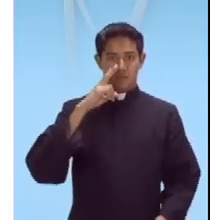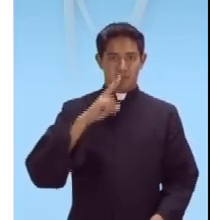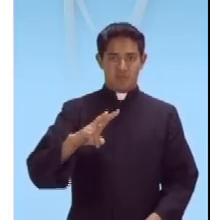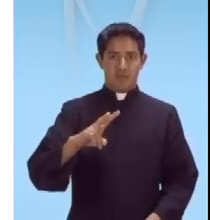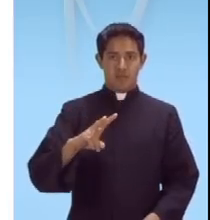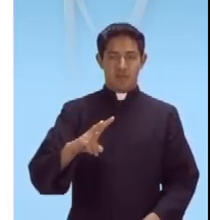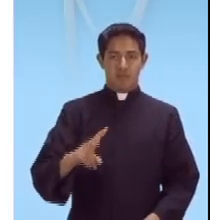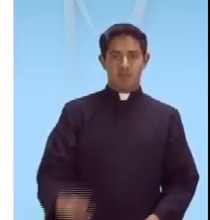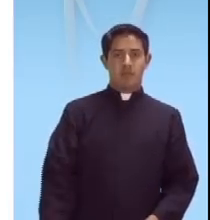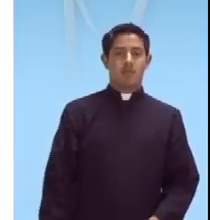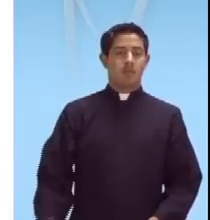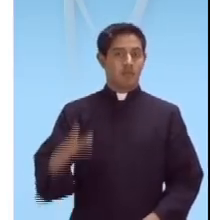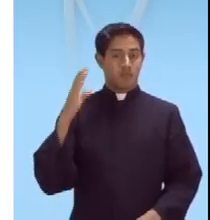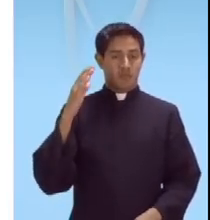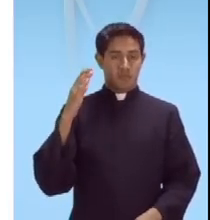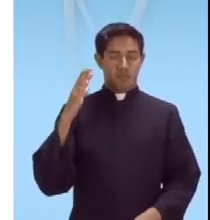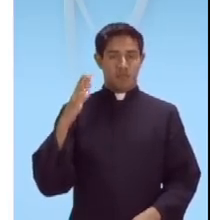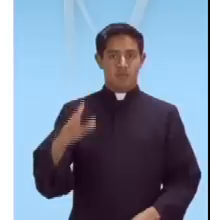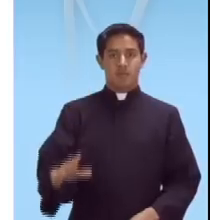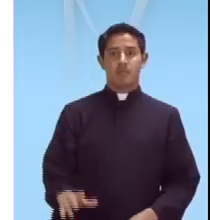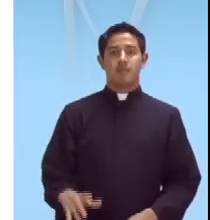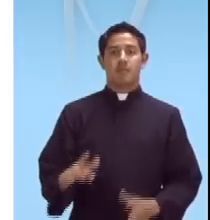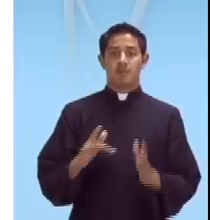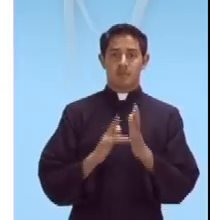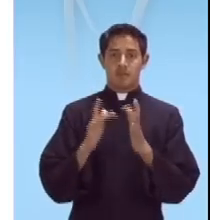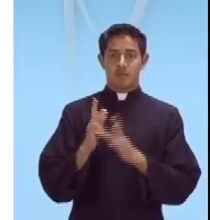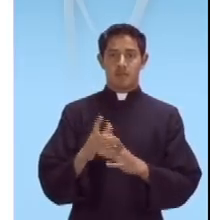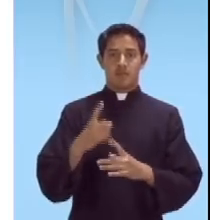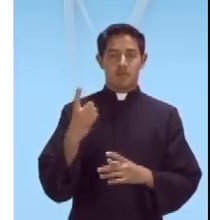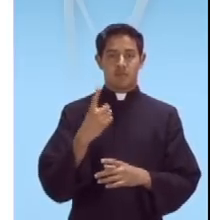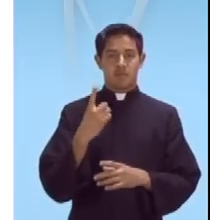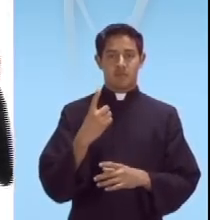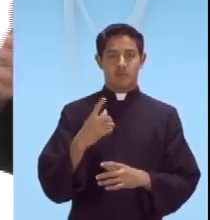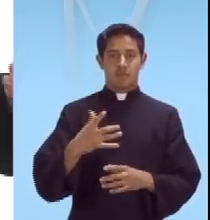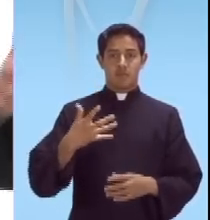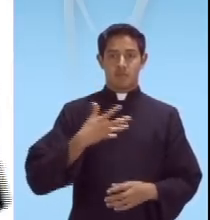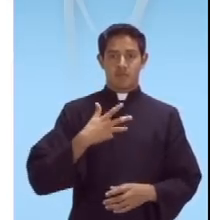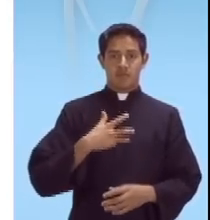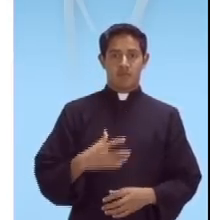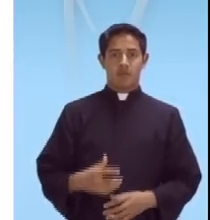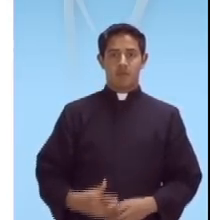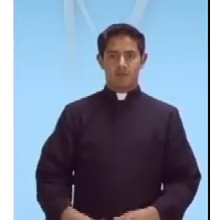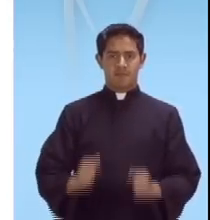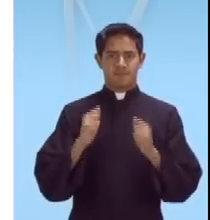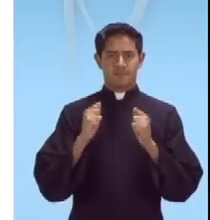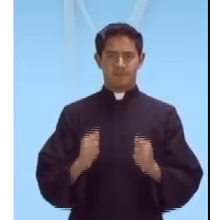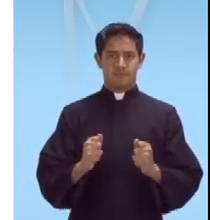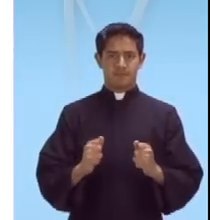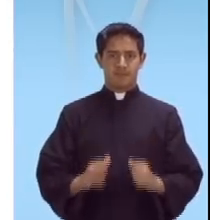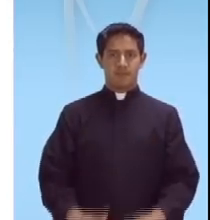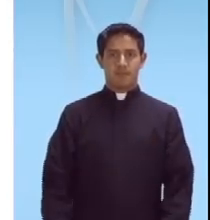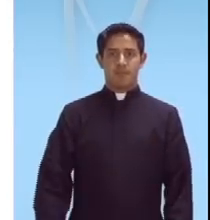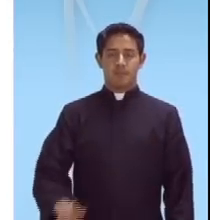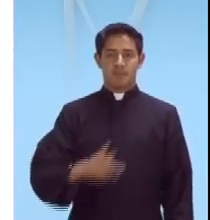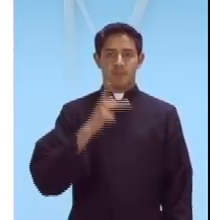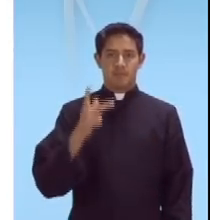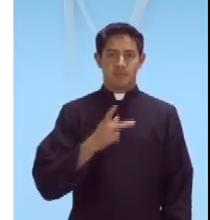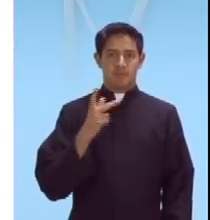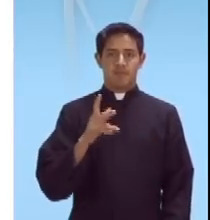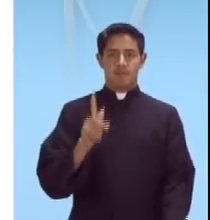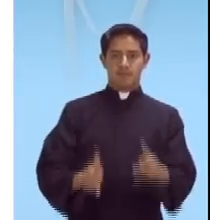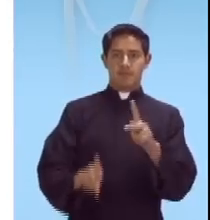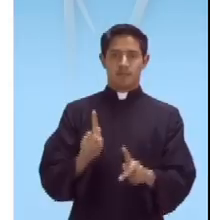al escucharlo, con qué autoridad Él impone y habla a los demás, lo han visto